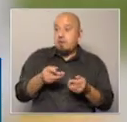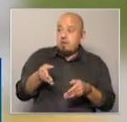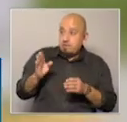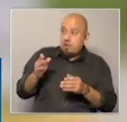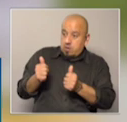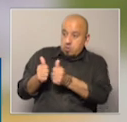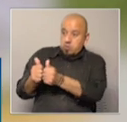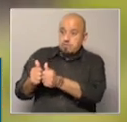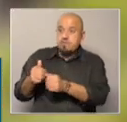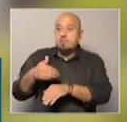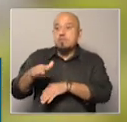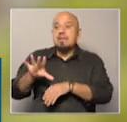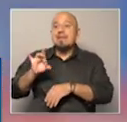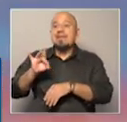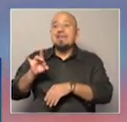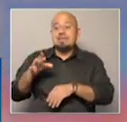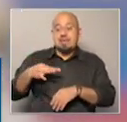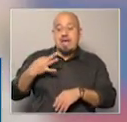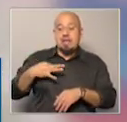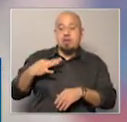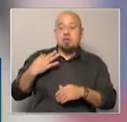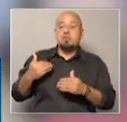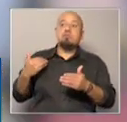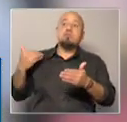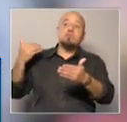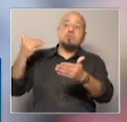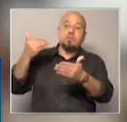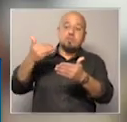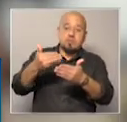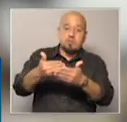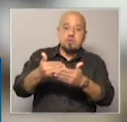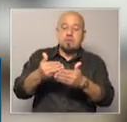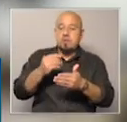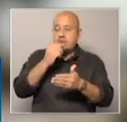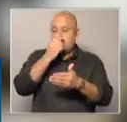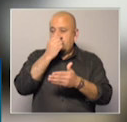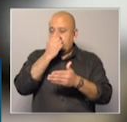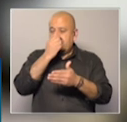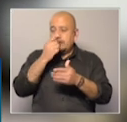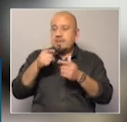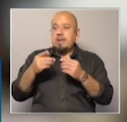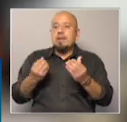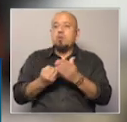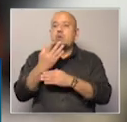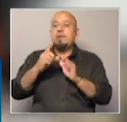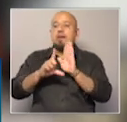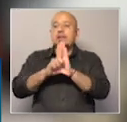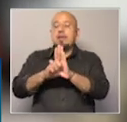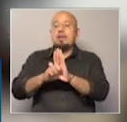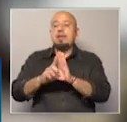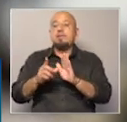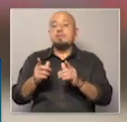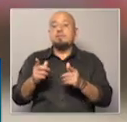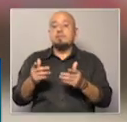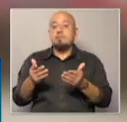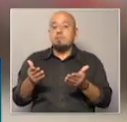pareja. Después de 15 años, donde se fueron tramitando después estas nuevas leyes que fueron modificando todo el régimen,